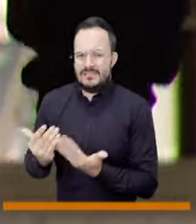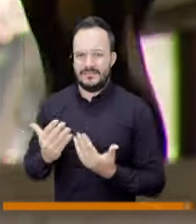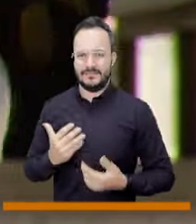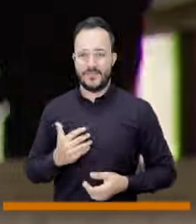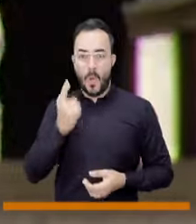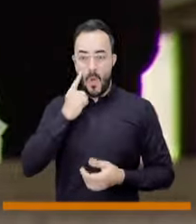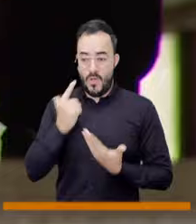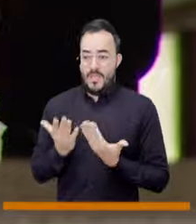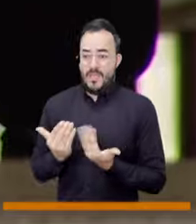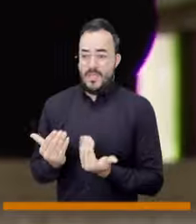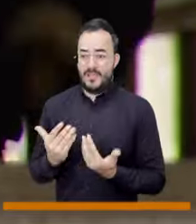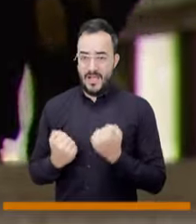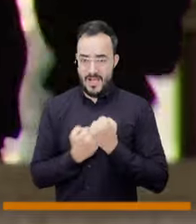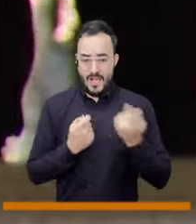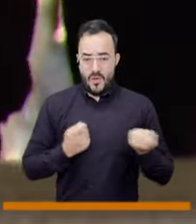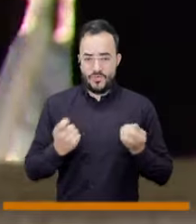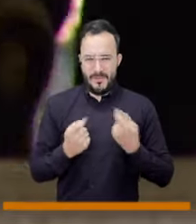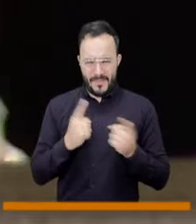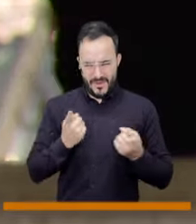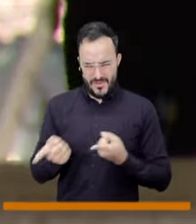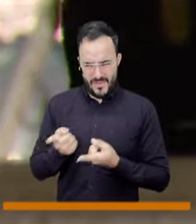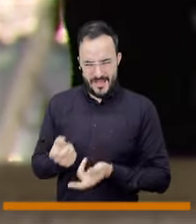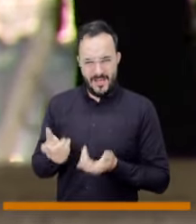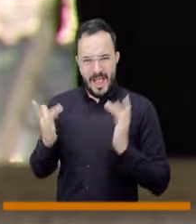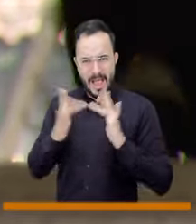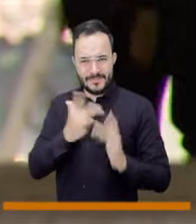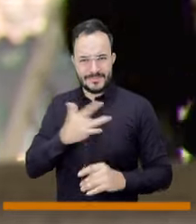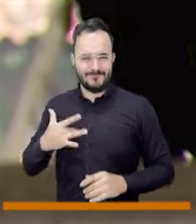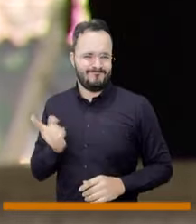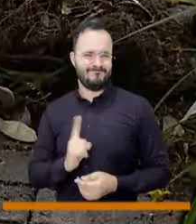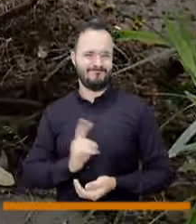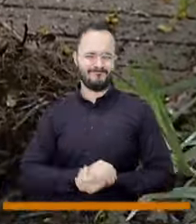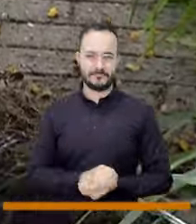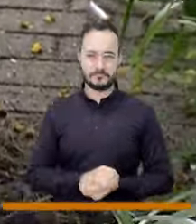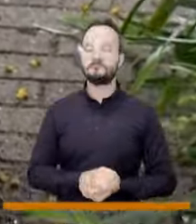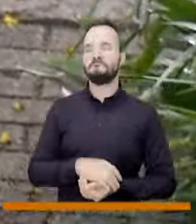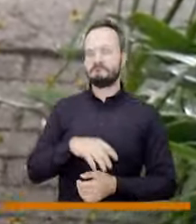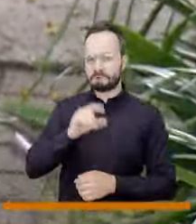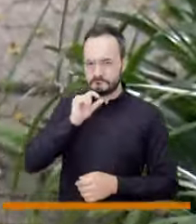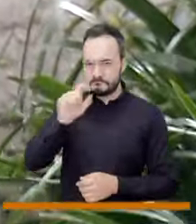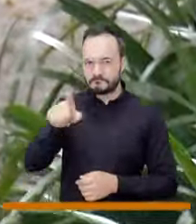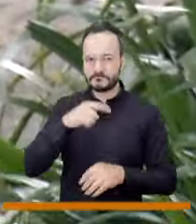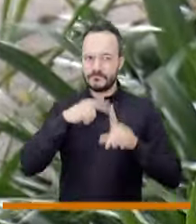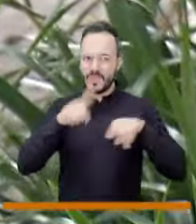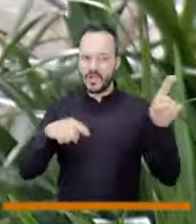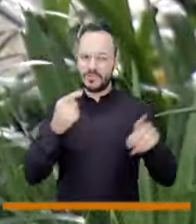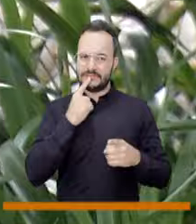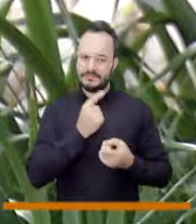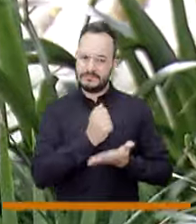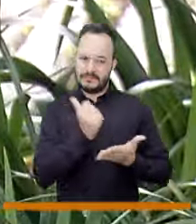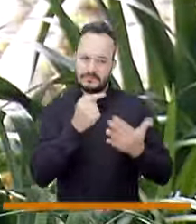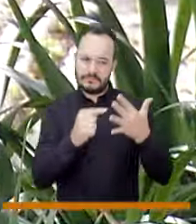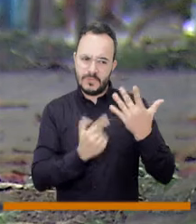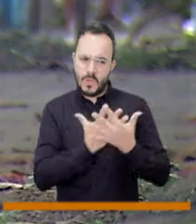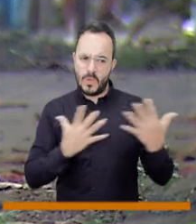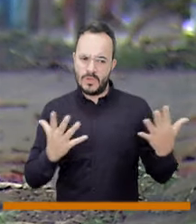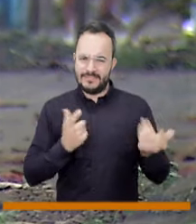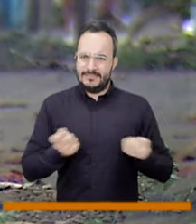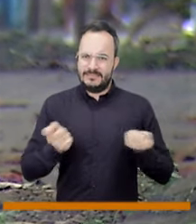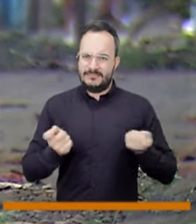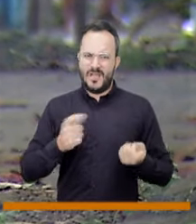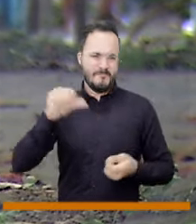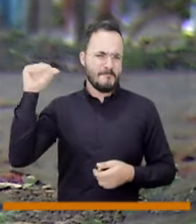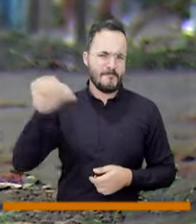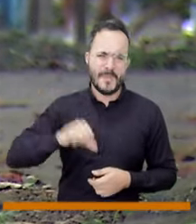a controlar, pero fíjate que no es un medicamento. Precisamente, Doc, de los medicamentos hay muchas personas que los satanizan. ¿Usted qué